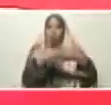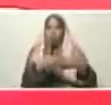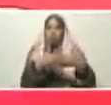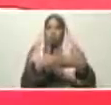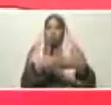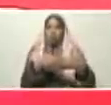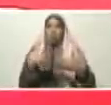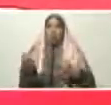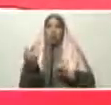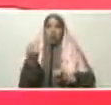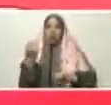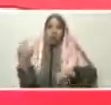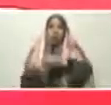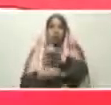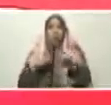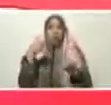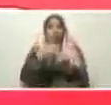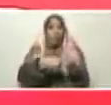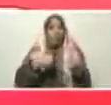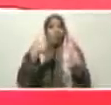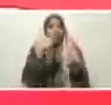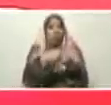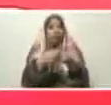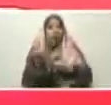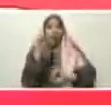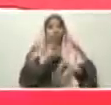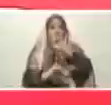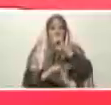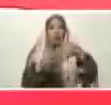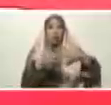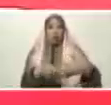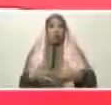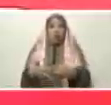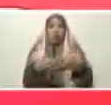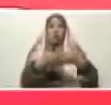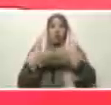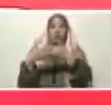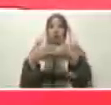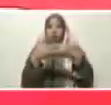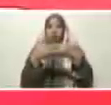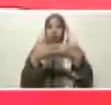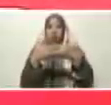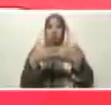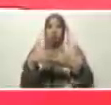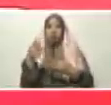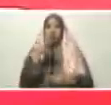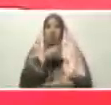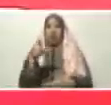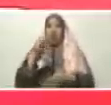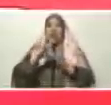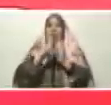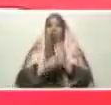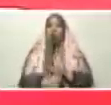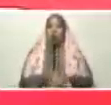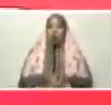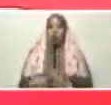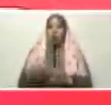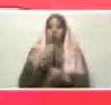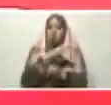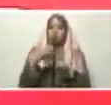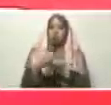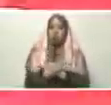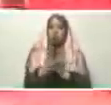rebelde frente al imperialismo rebelde frente a la oligarquía usurpadora usurera